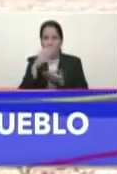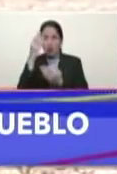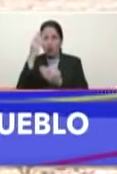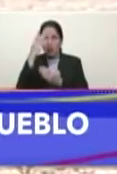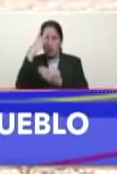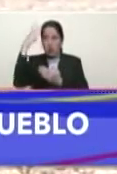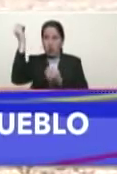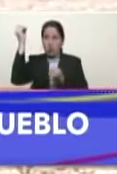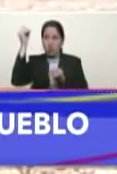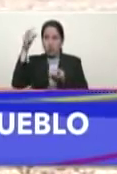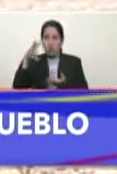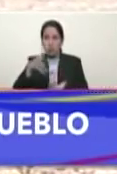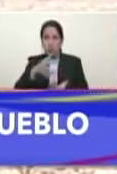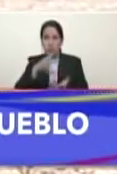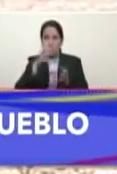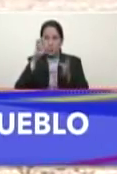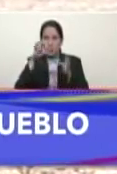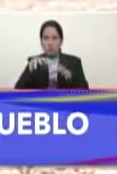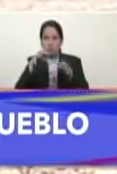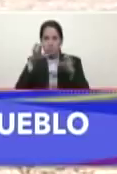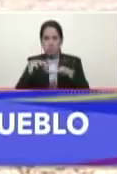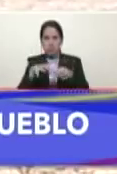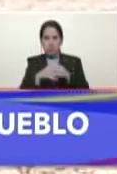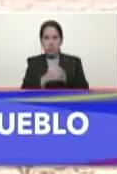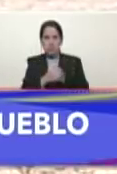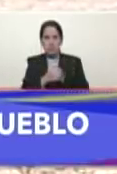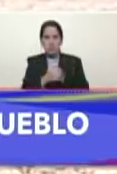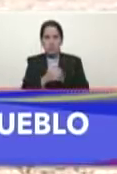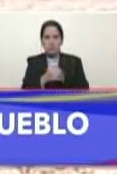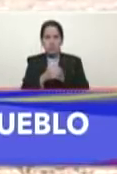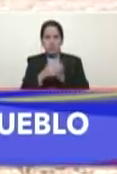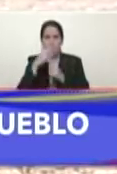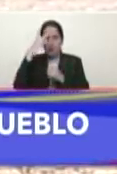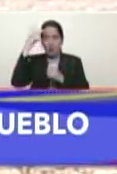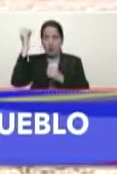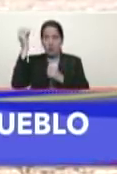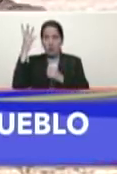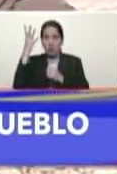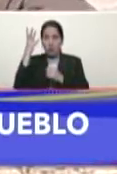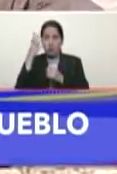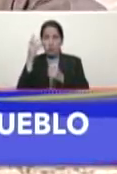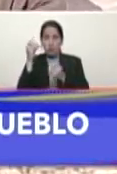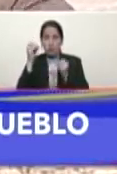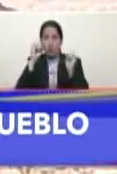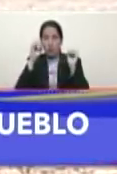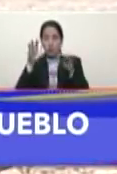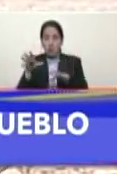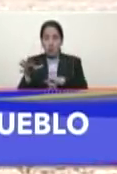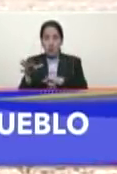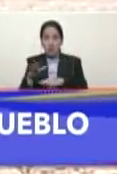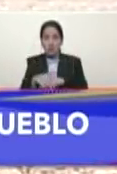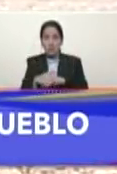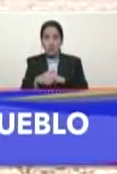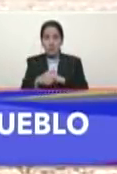de la lluvia. Y la bendición de Dios para el pueblo de Portugués y el pueblo de los llanos venezolanos.